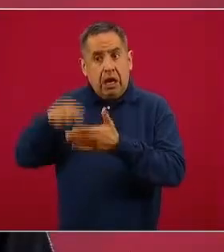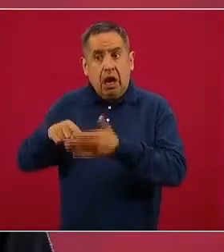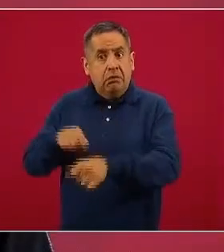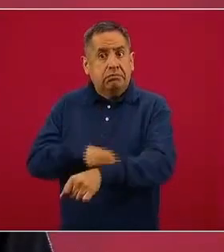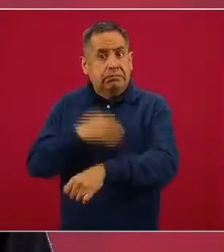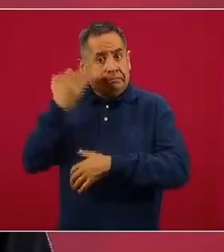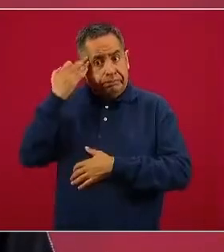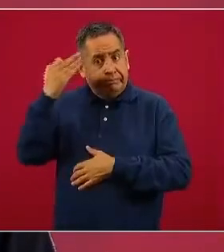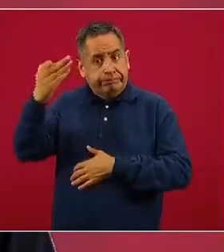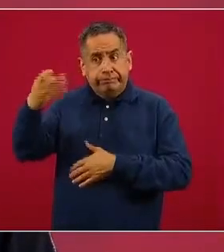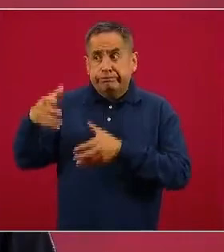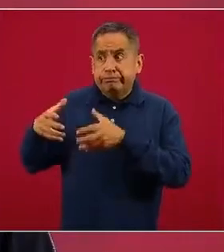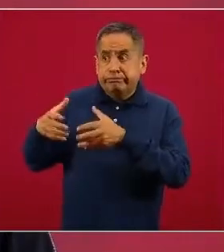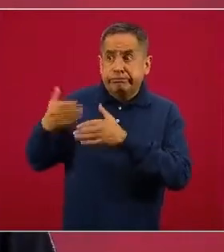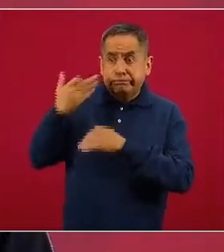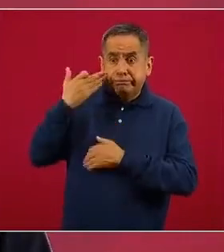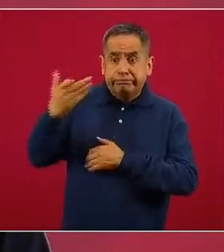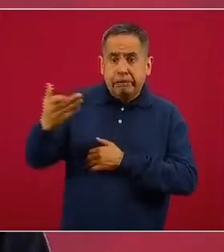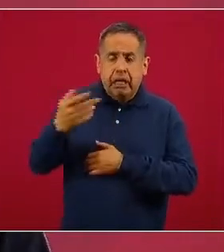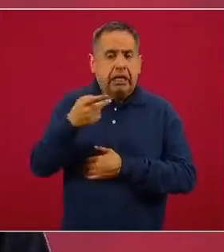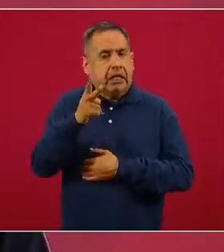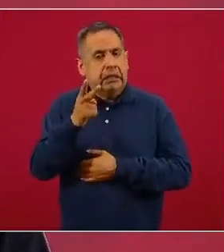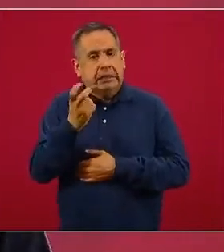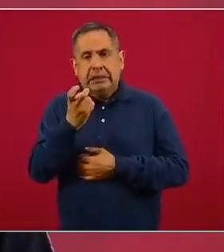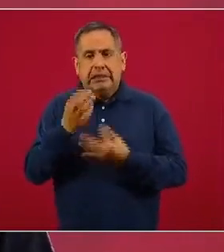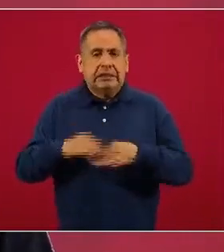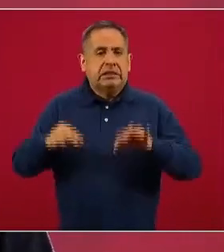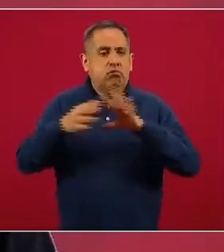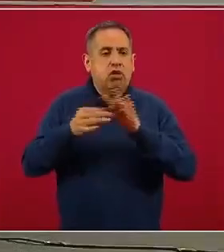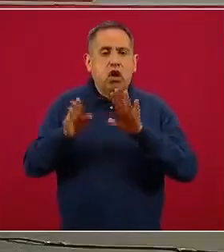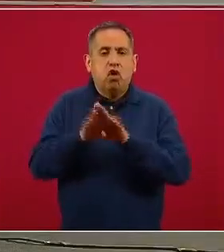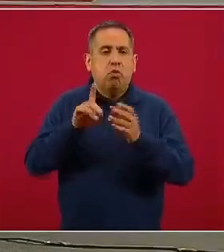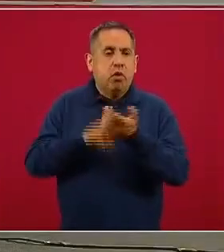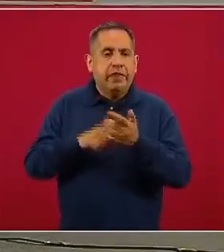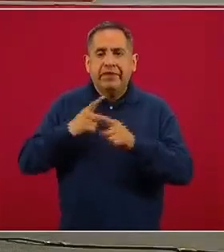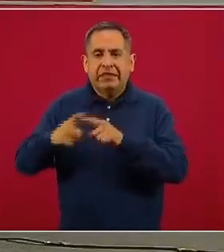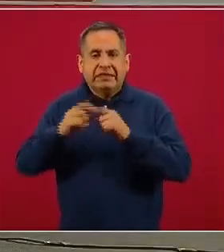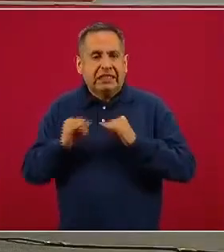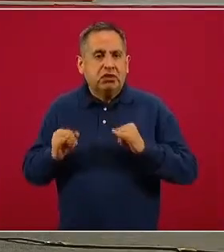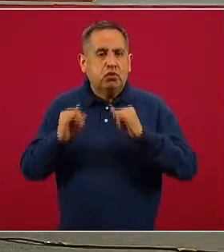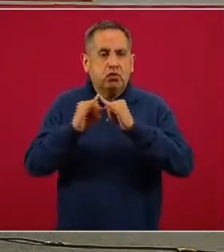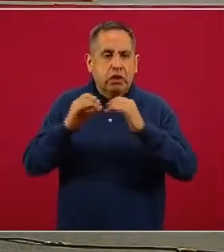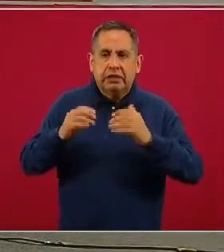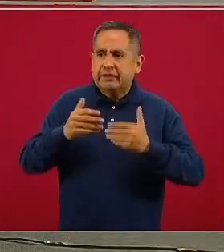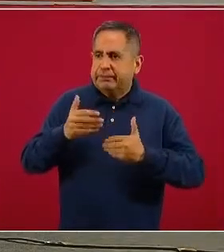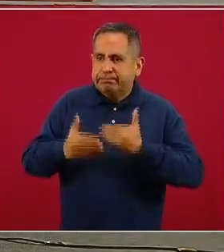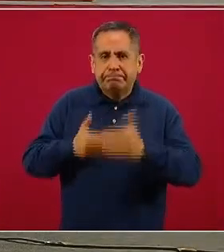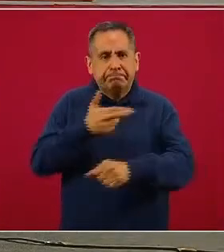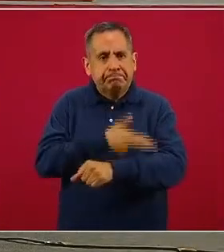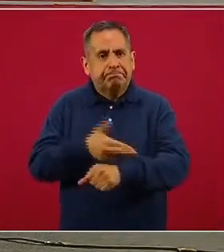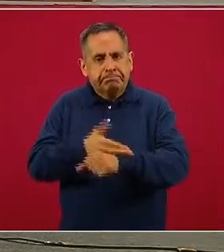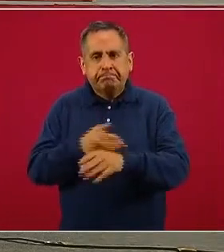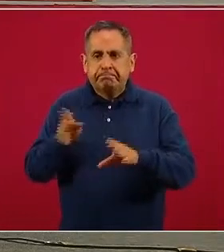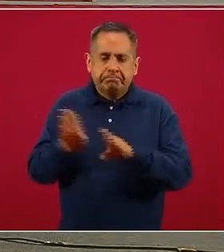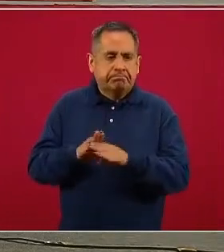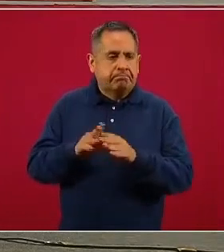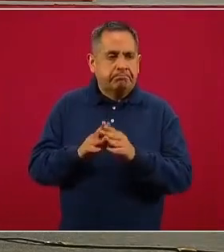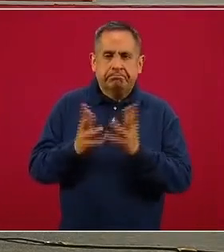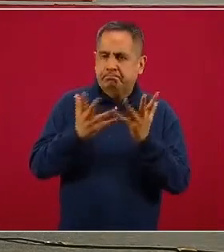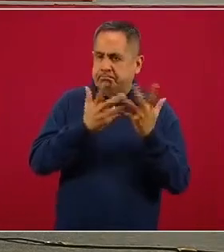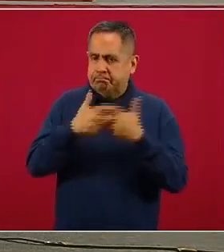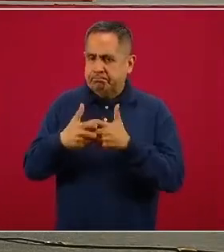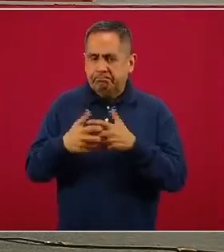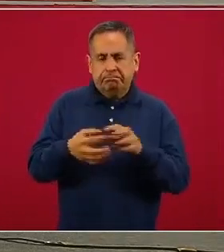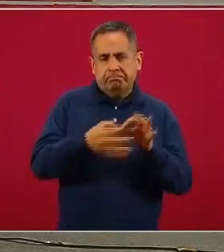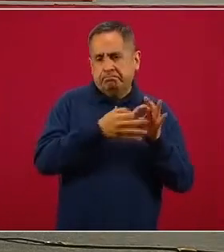más, pero la importancia de esto es precisamente que todas las instituciones caminen de manera sinérgica para que